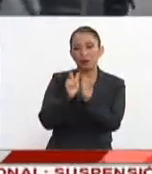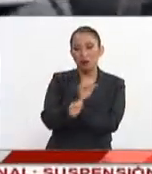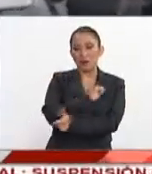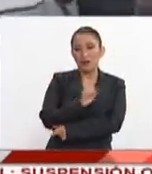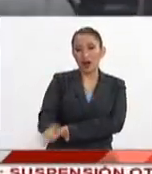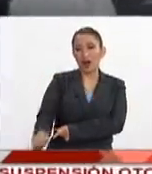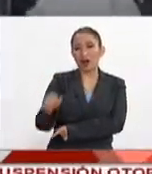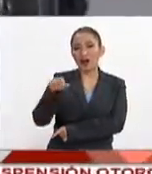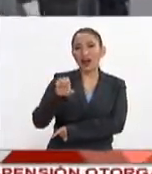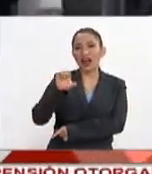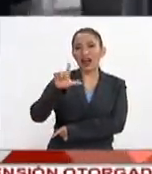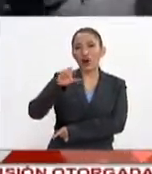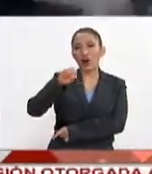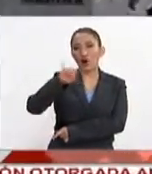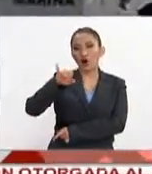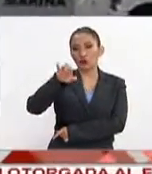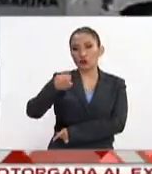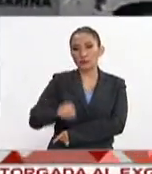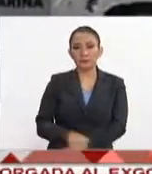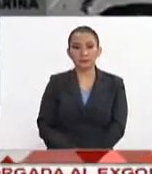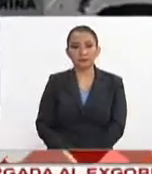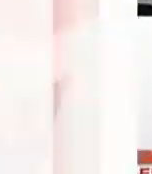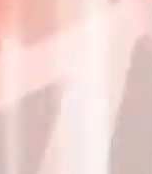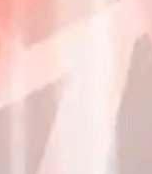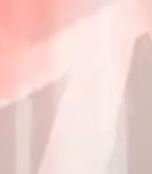grupo delictivo de El Ojos.